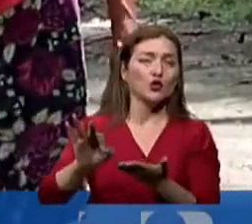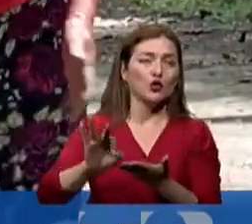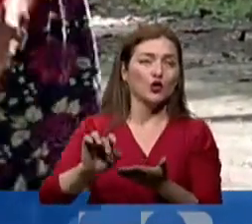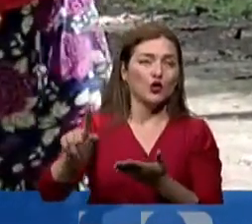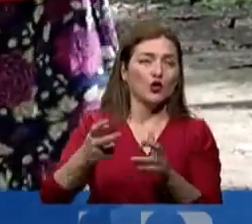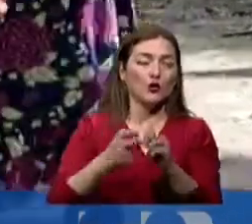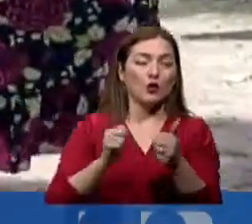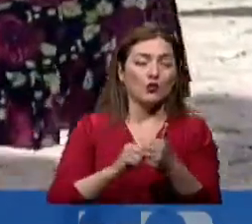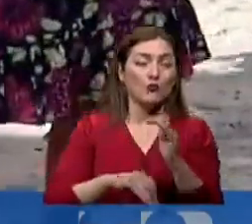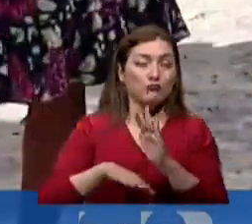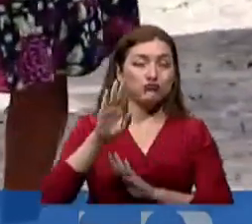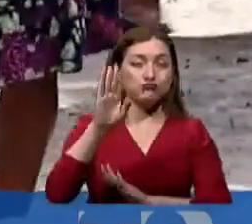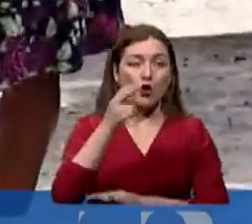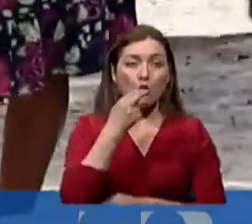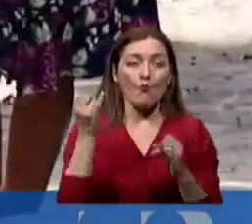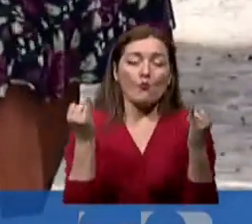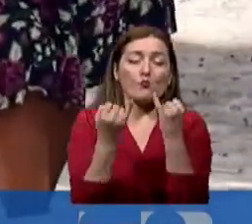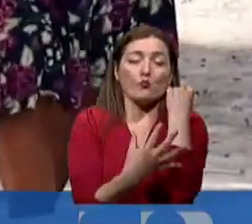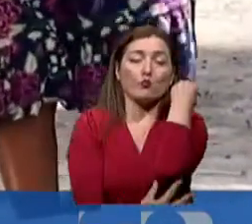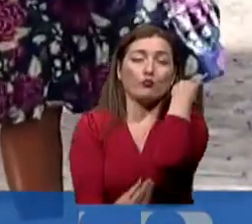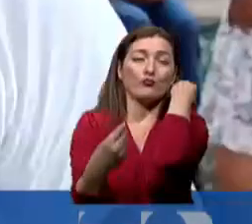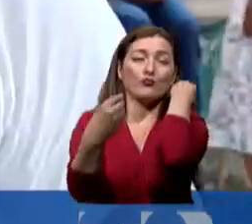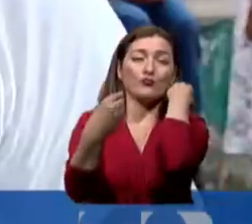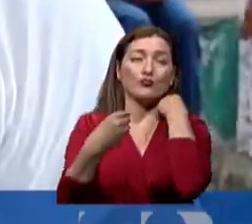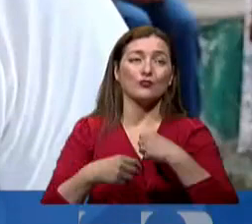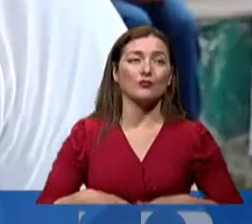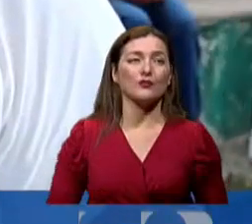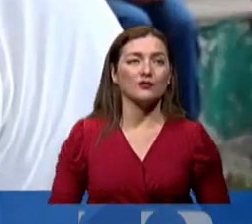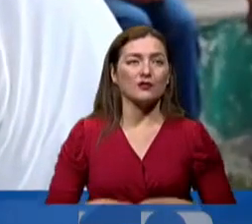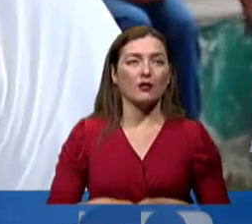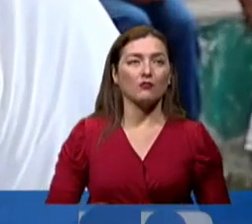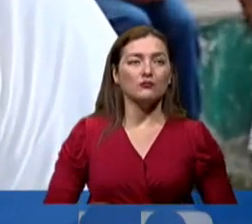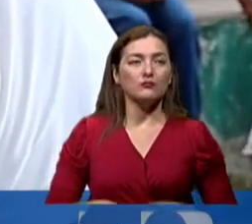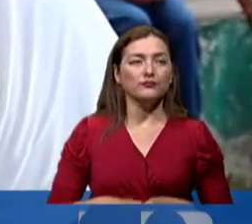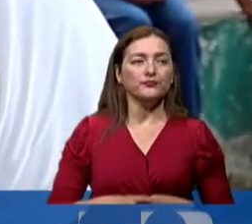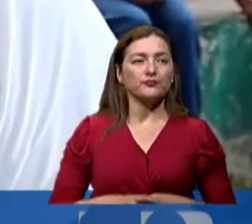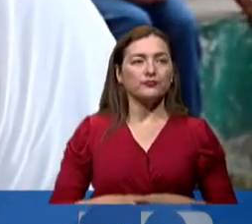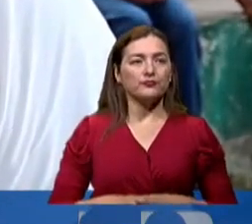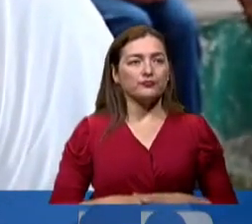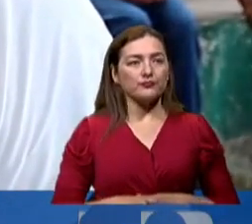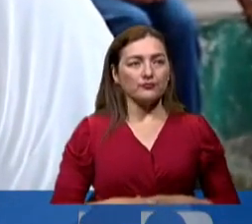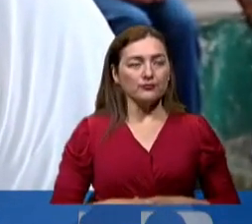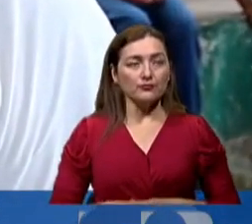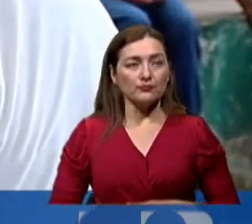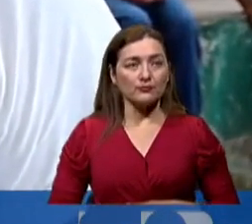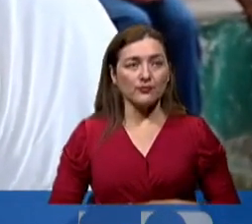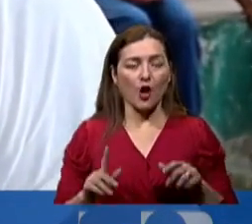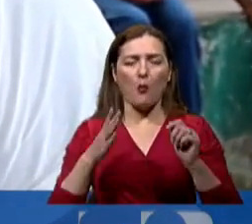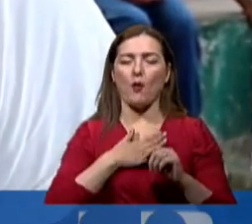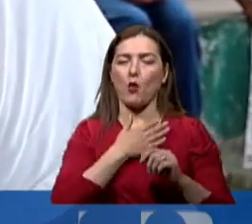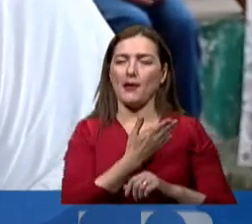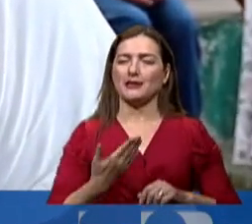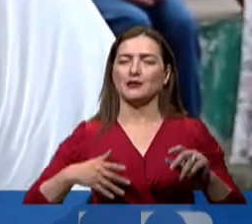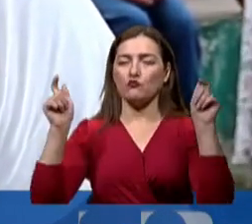elevado quintil de extrema desnutrición y pobreza. Nosotros venimos a darles atención a nuestros adultos mayores